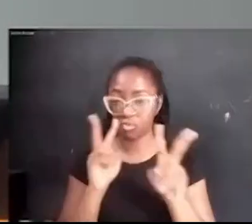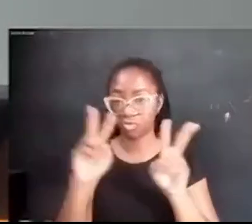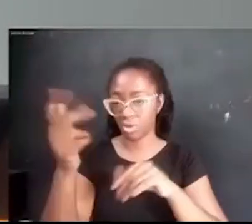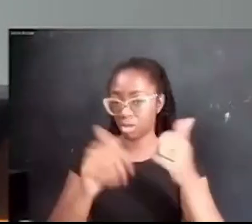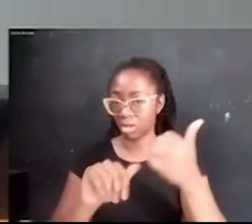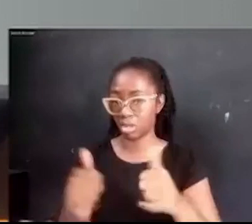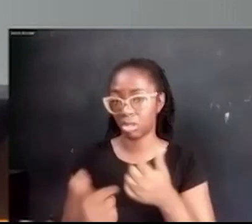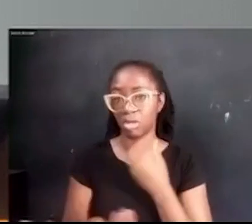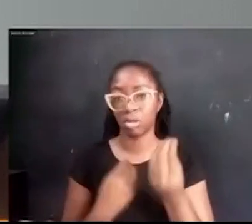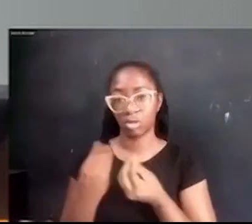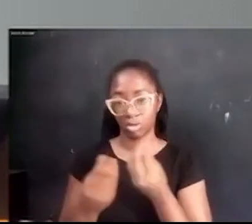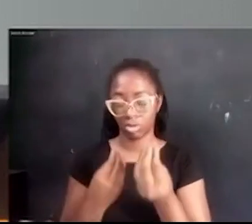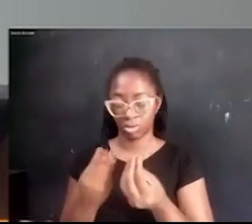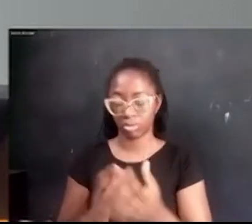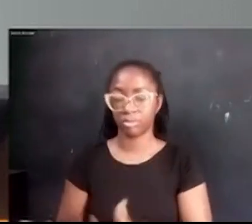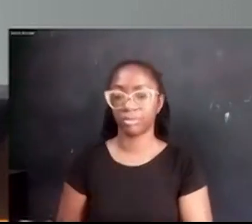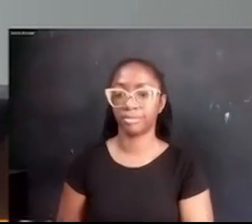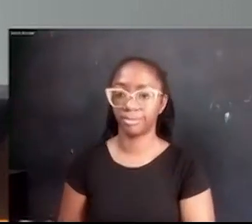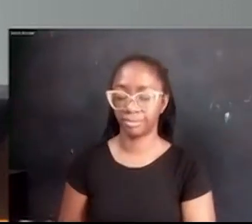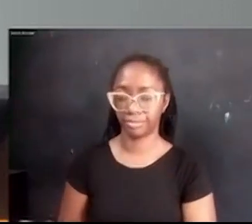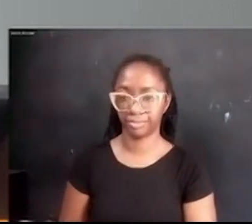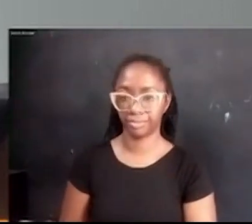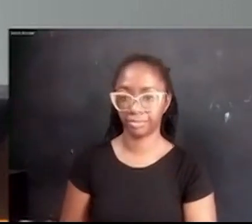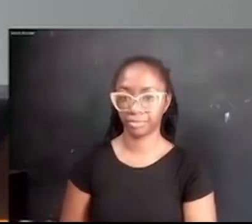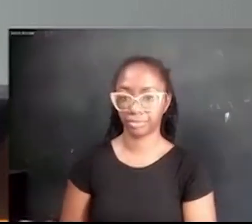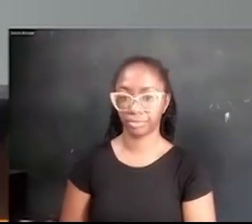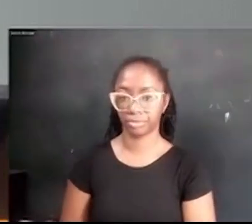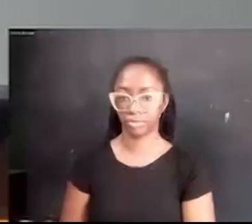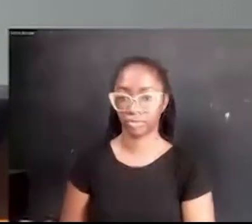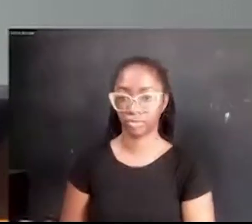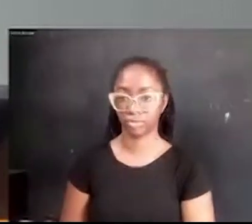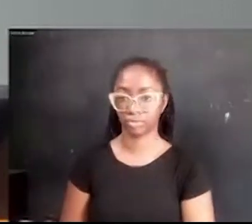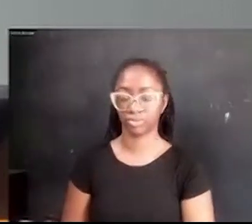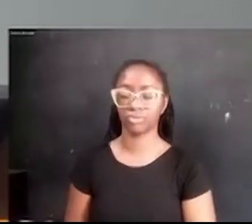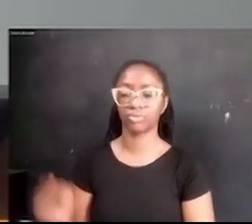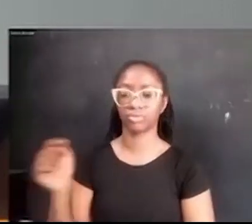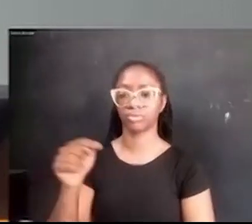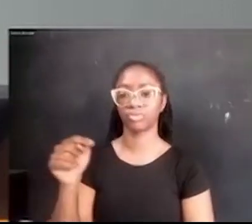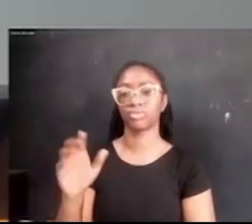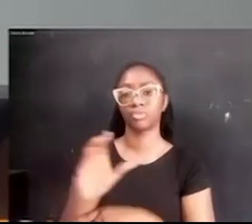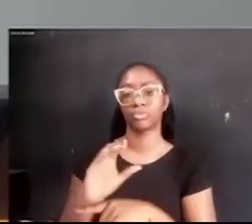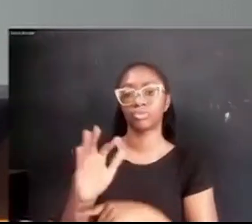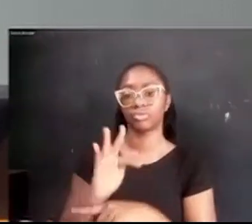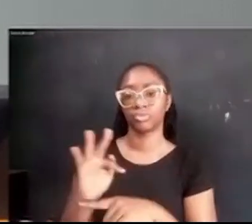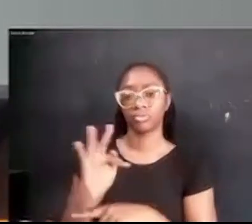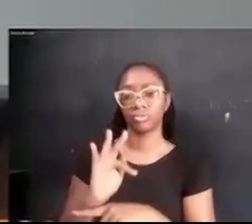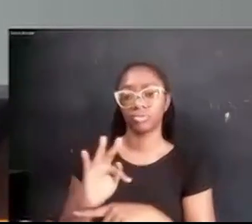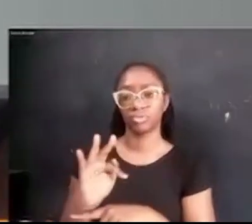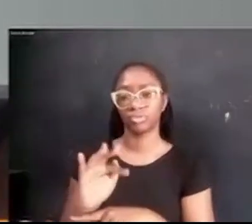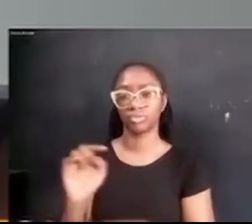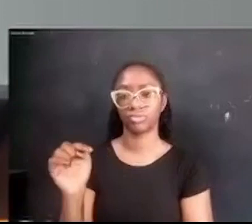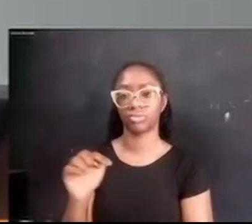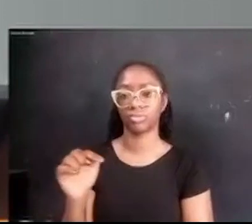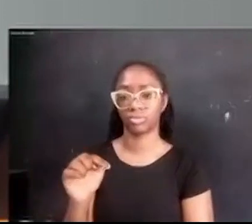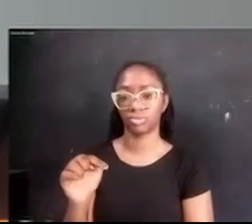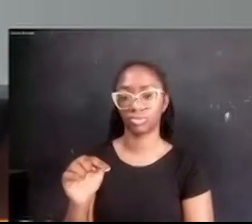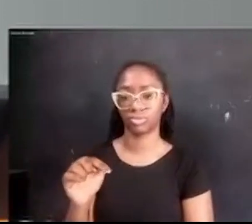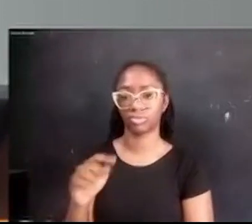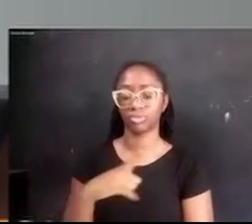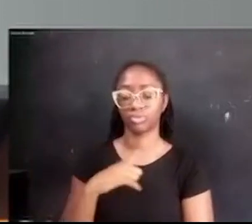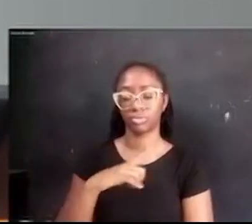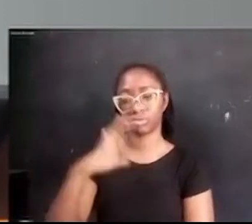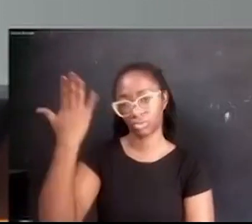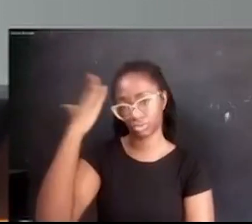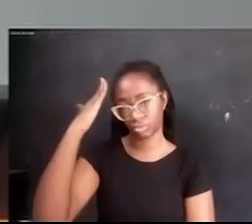Quinta República. Empiezo con el constitucionalismo de alta energía. Hay una concepción